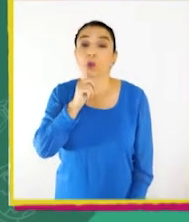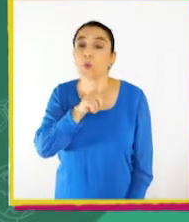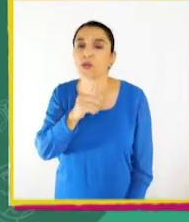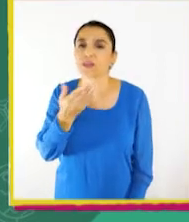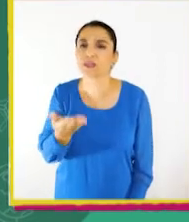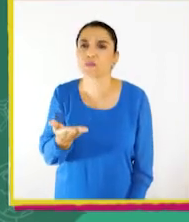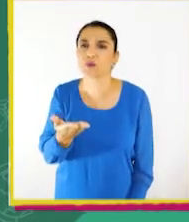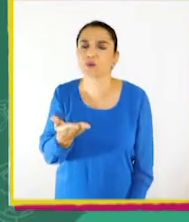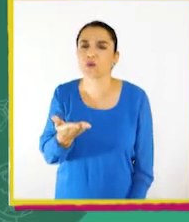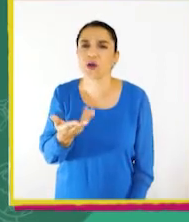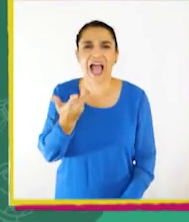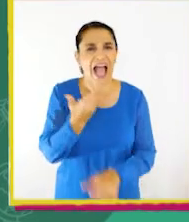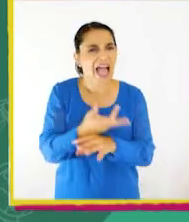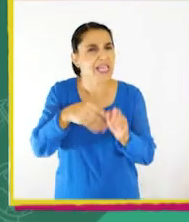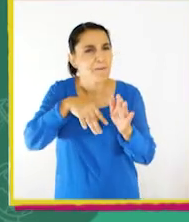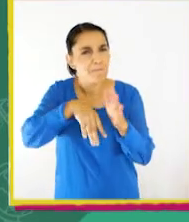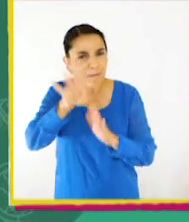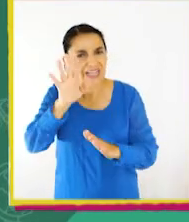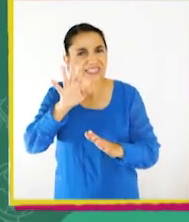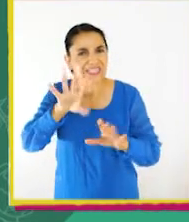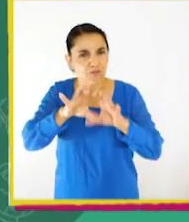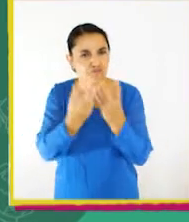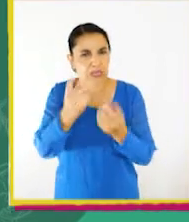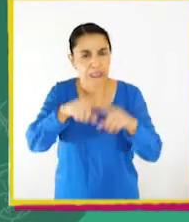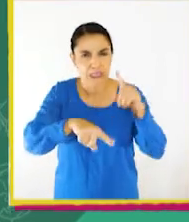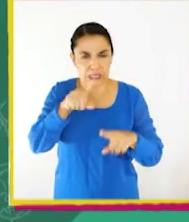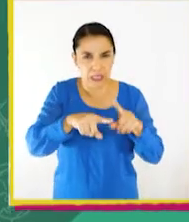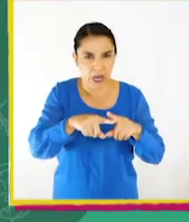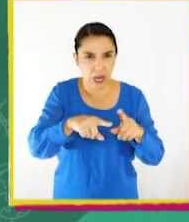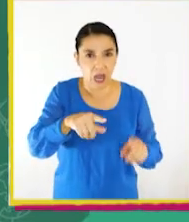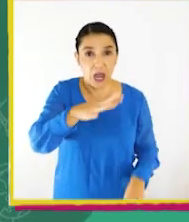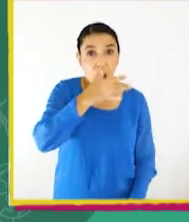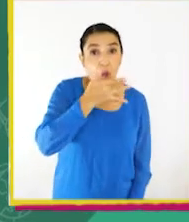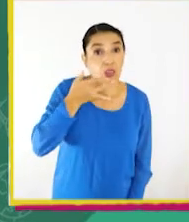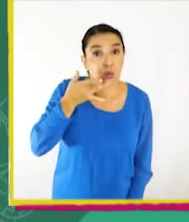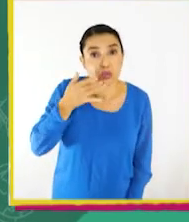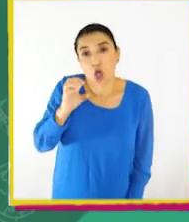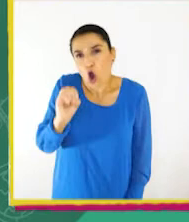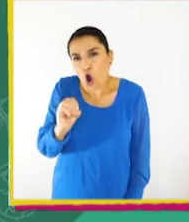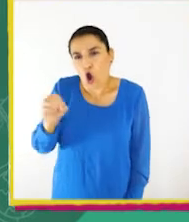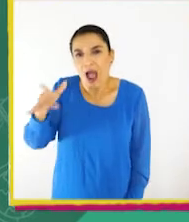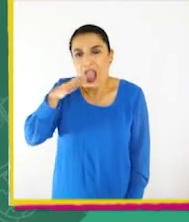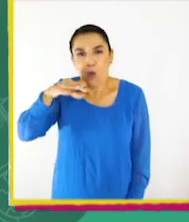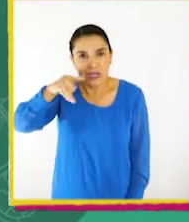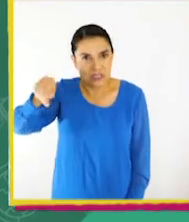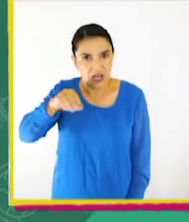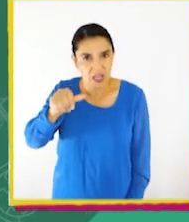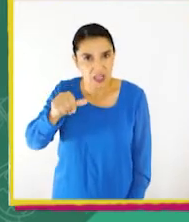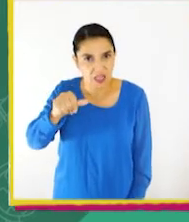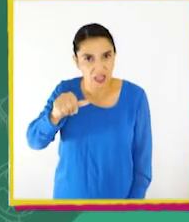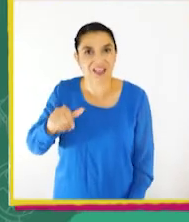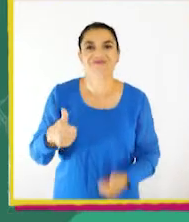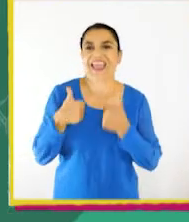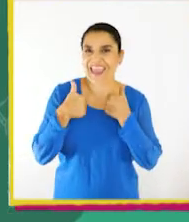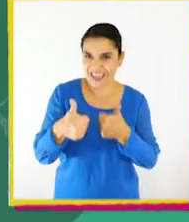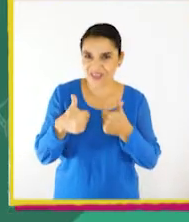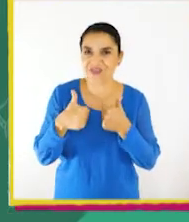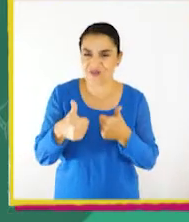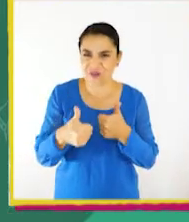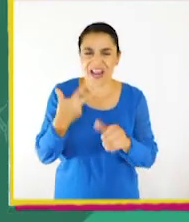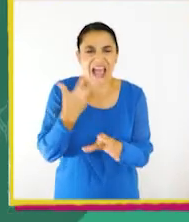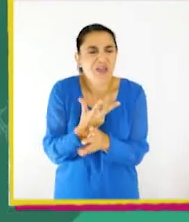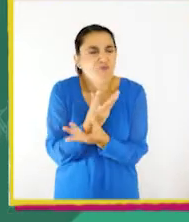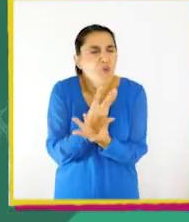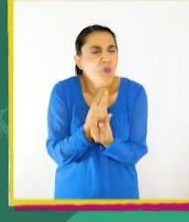último, ¿qué existe más en la Tierra? ¿Agua dulce o agua salada? ¡Estupendo!